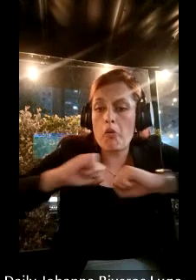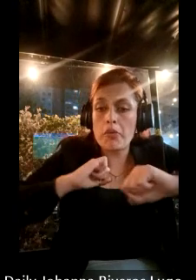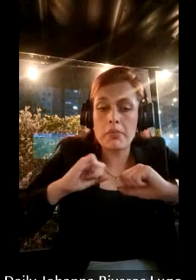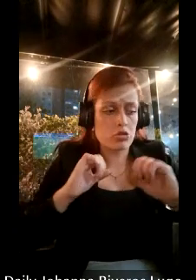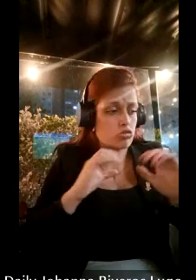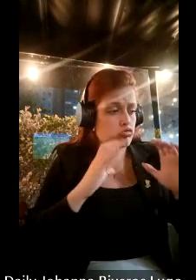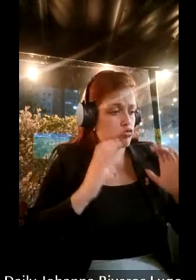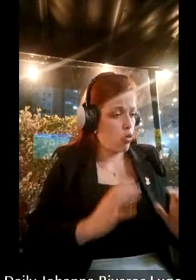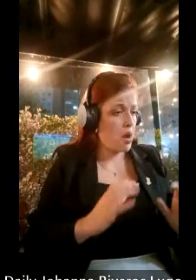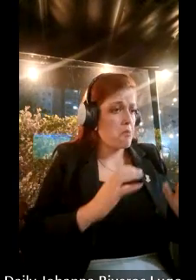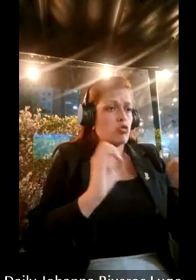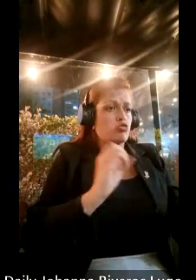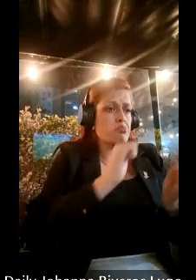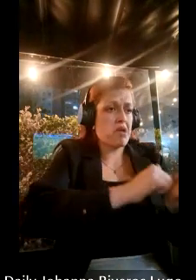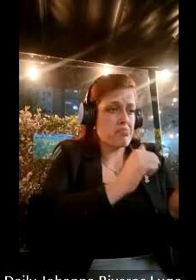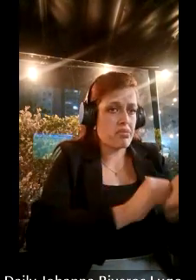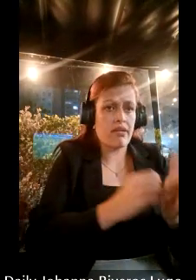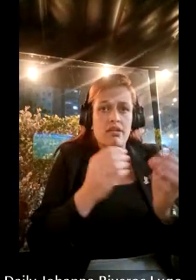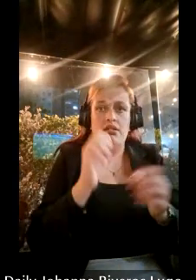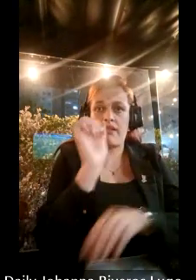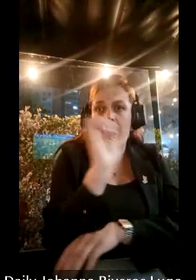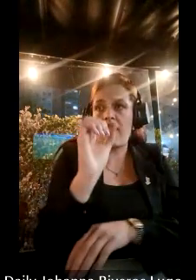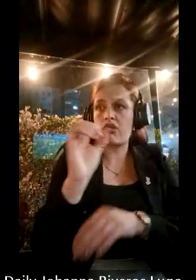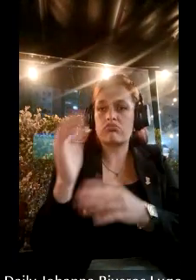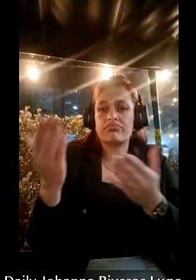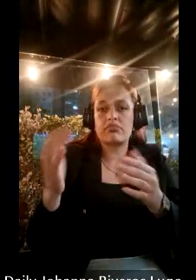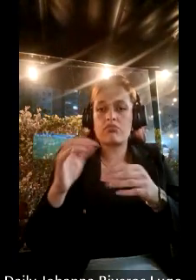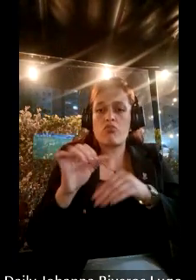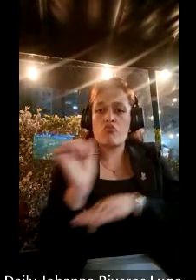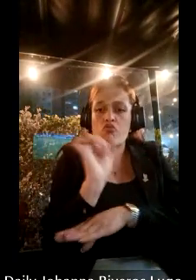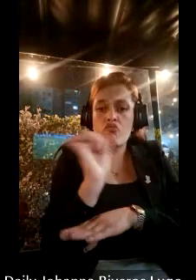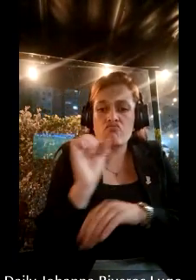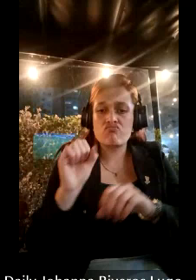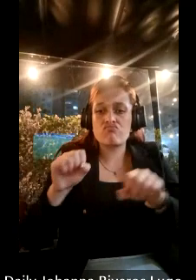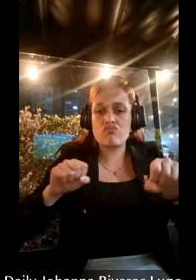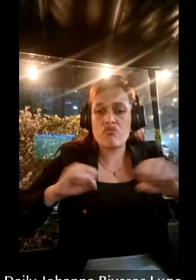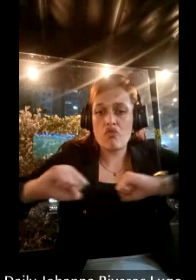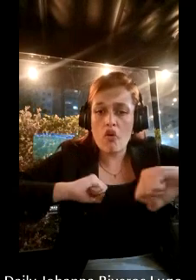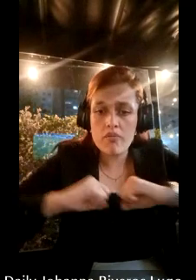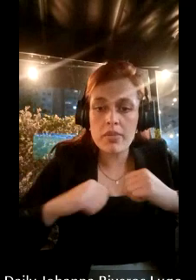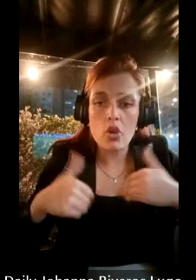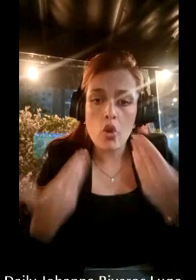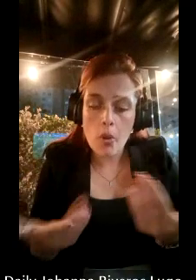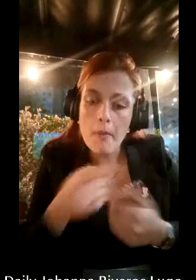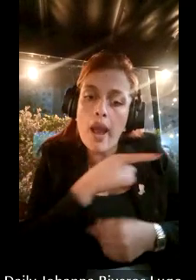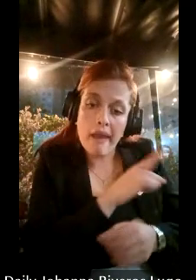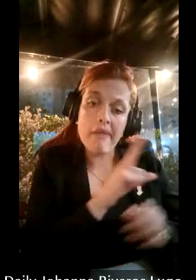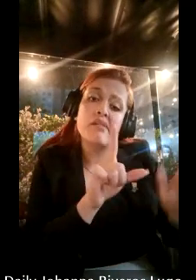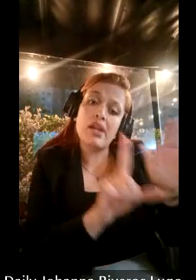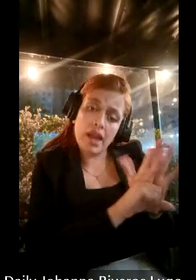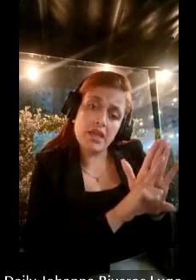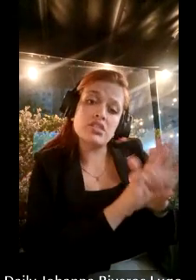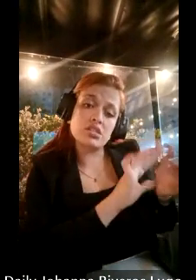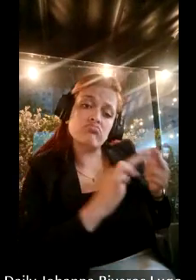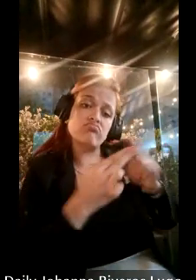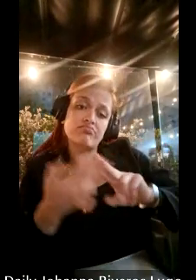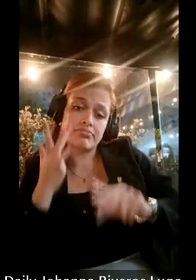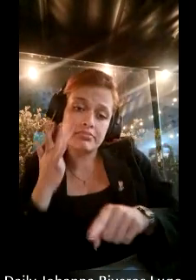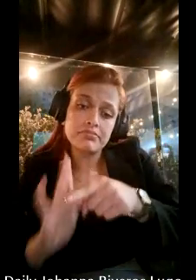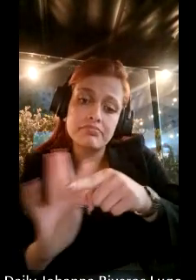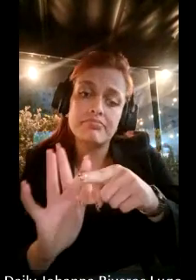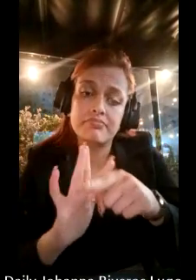en un sistema. En estos estudios se pueden aplicar las leyes de Newton y sirve para calcular